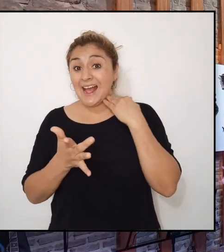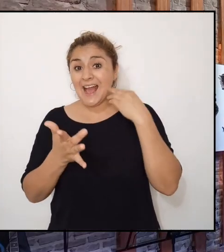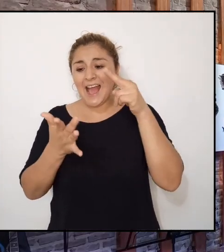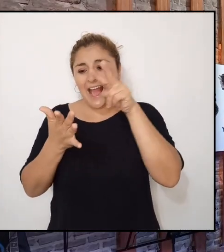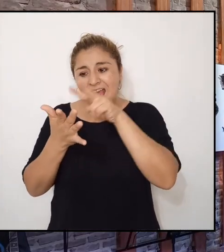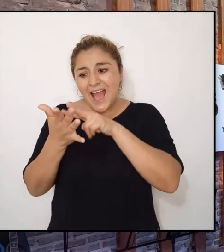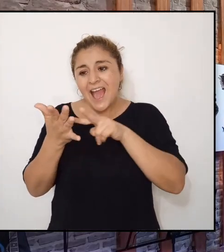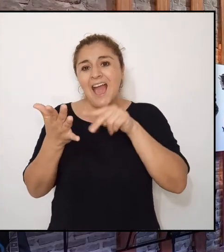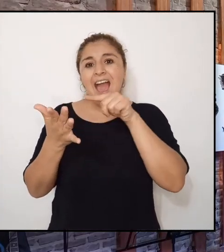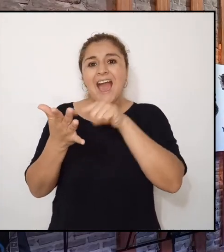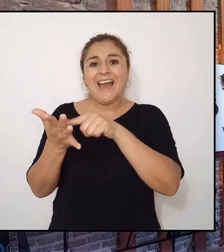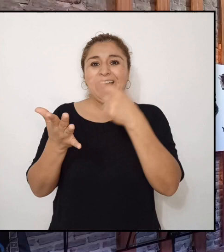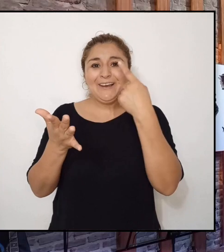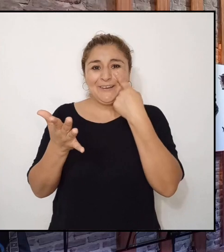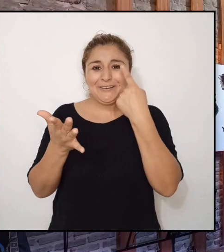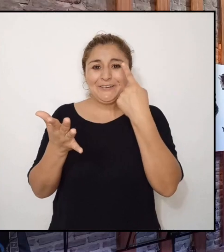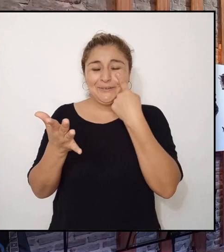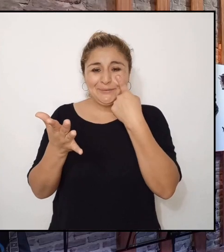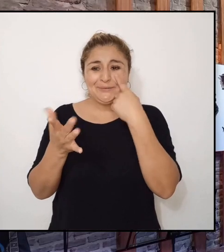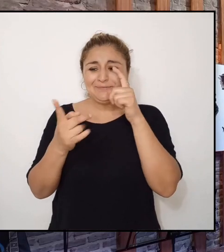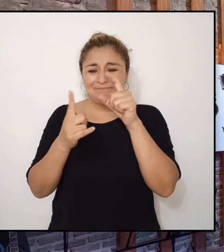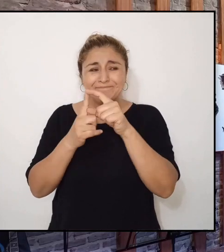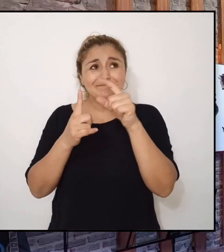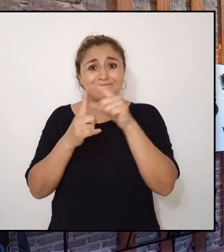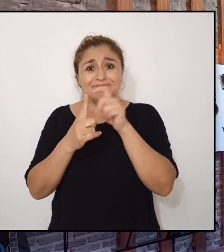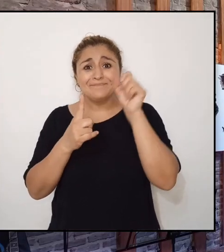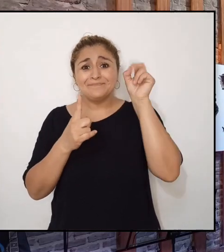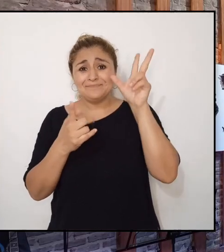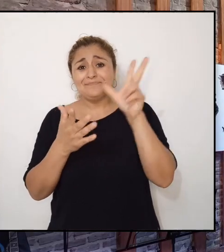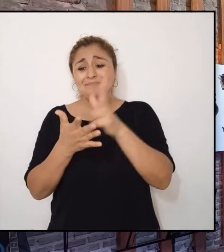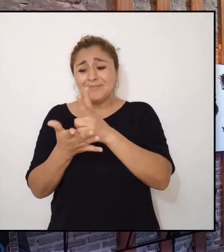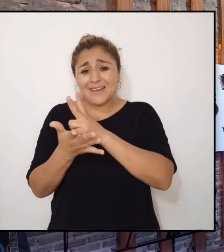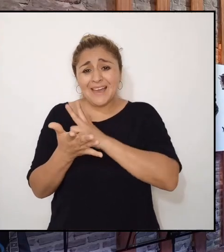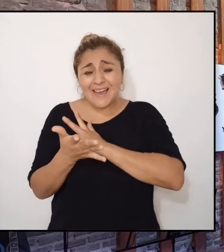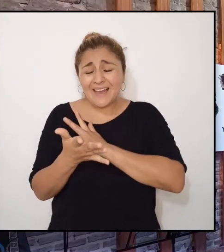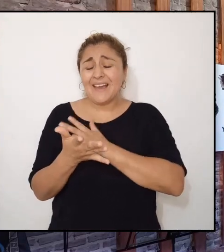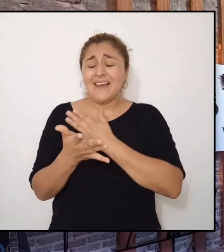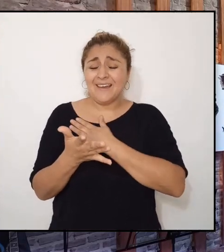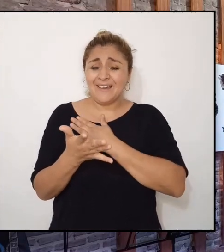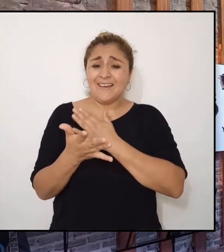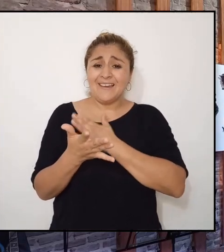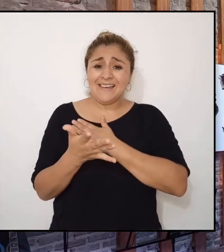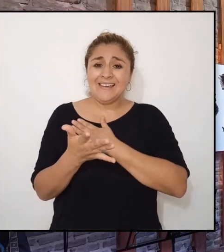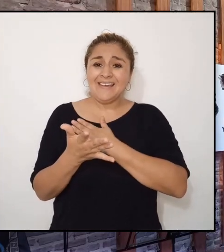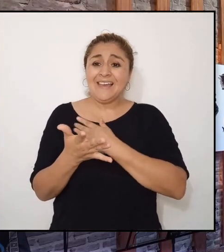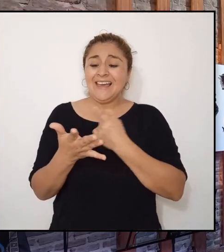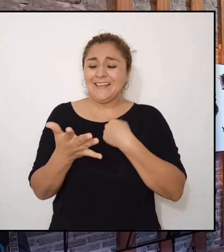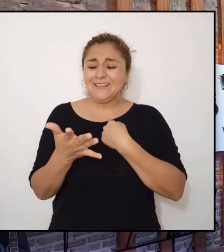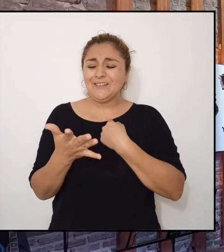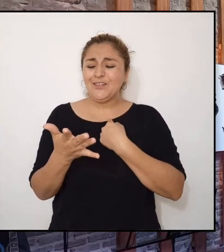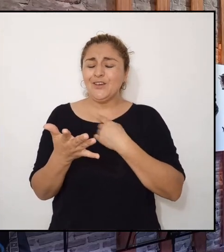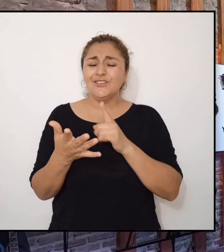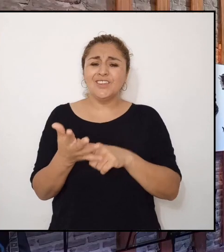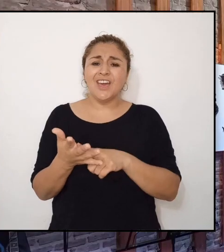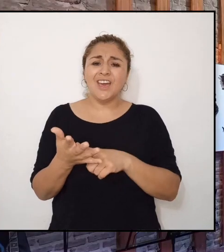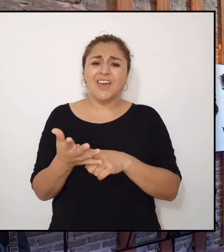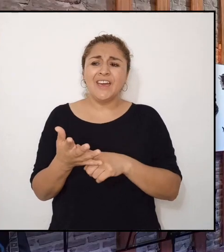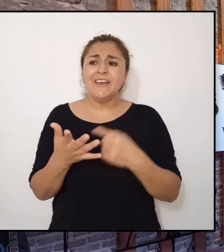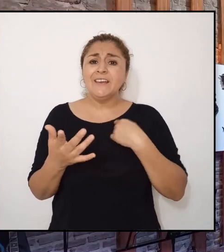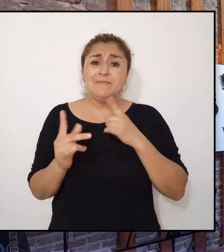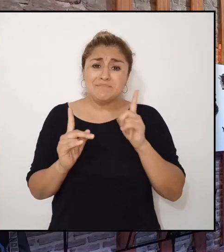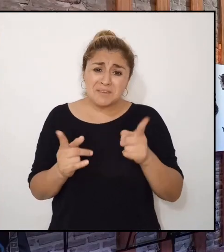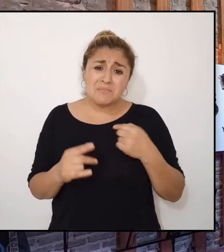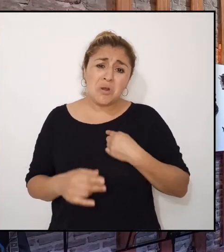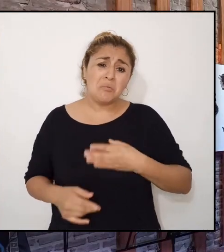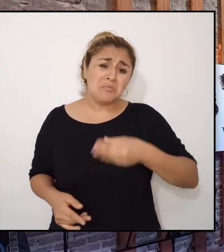con todo. No, yo puedo hablar con algunas personas y decir, pastor, pero yo no sé qué está pasando con mi vida, no me siento